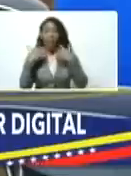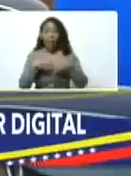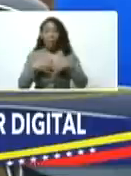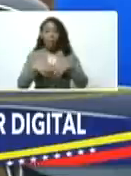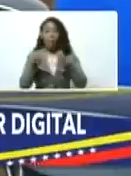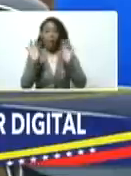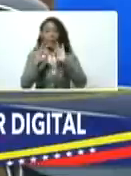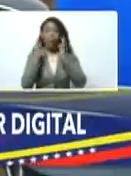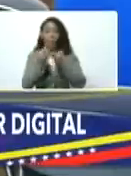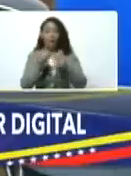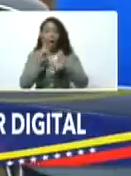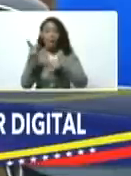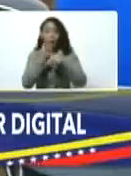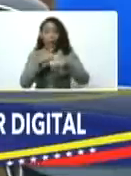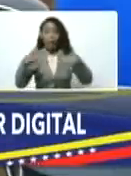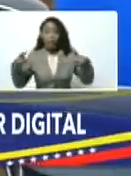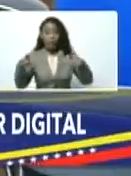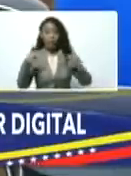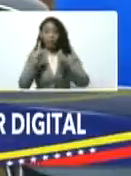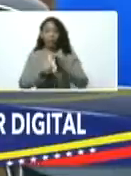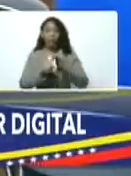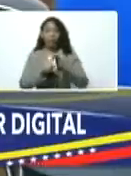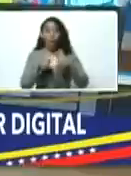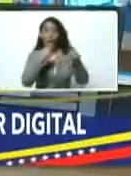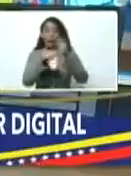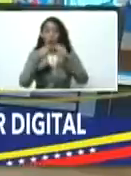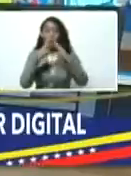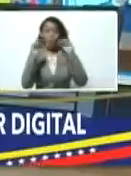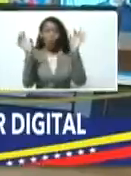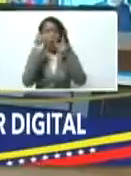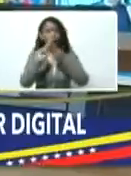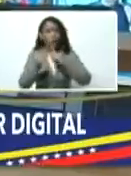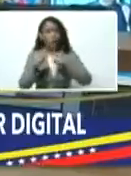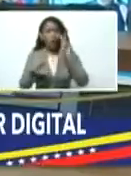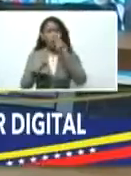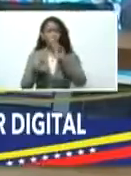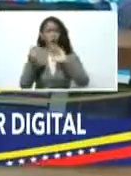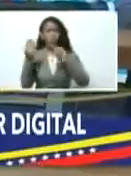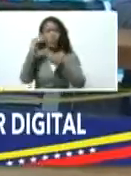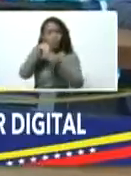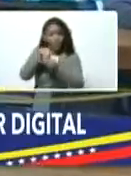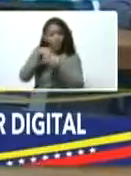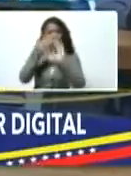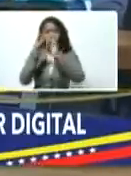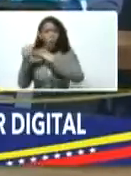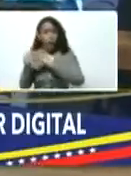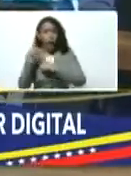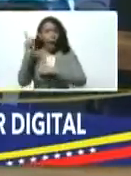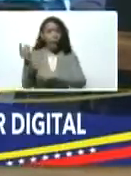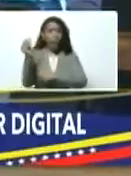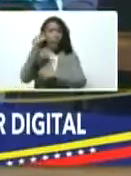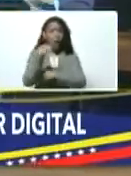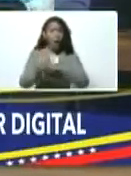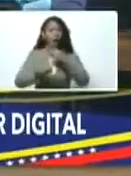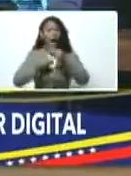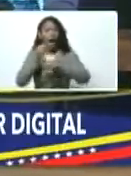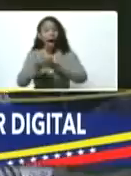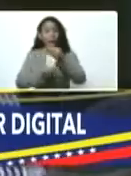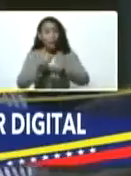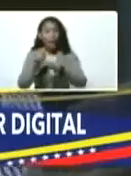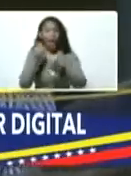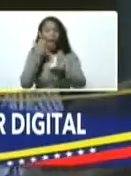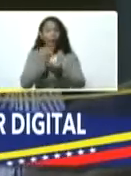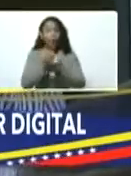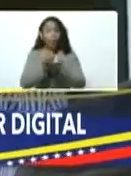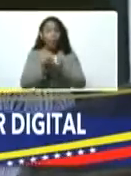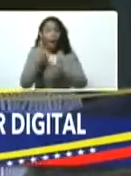familiar. Y ahí han crecido abastos, negocios de todo tipo, vemos dentro de las comunidades. Esto le da además a la economía un elemento